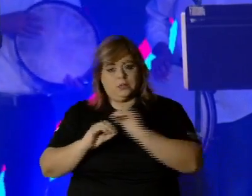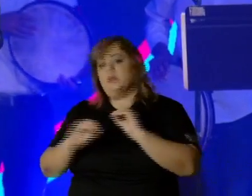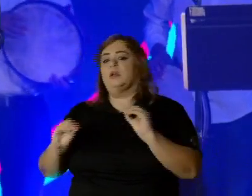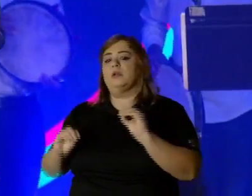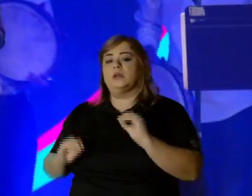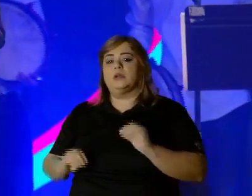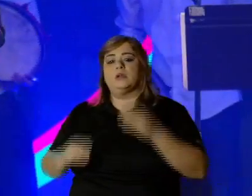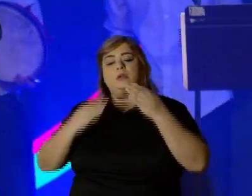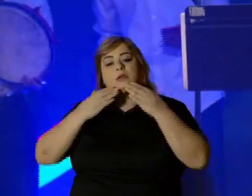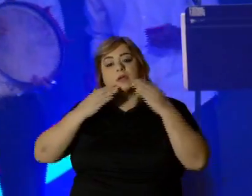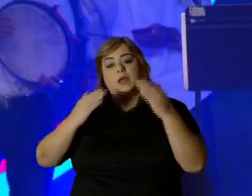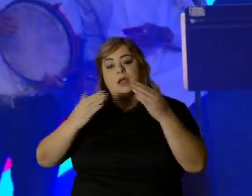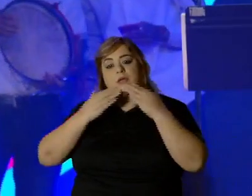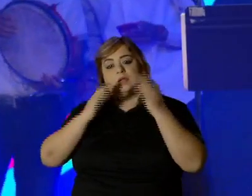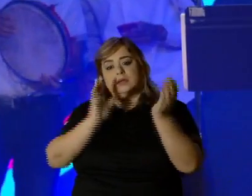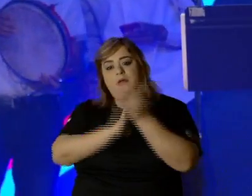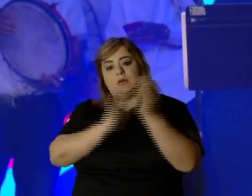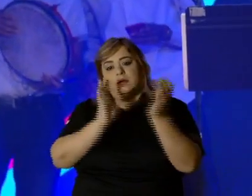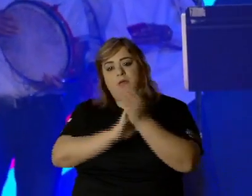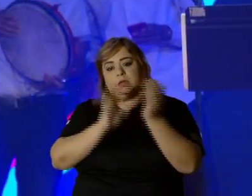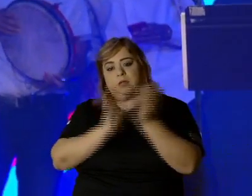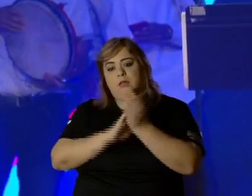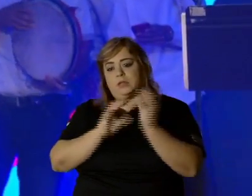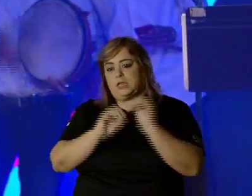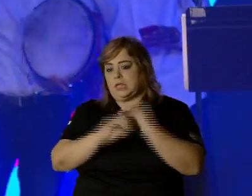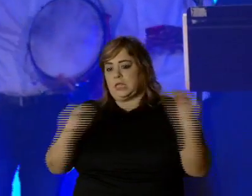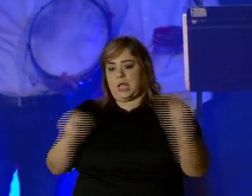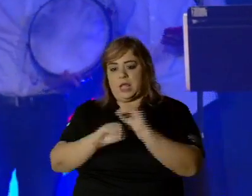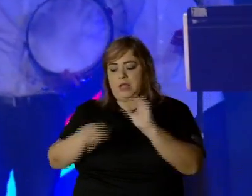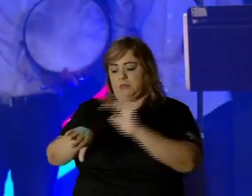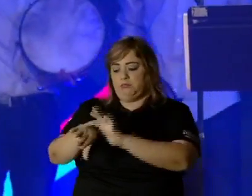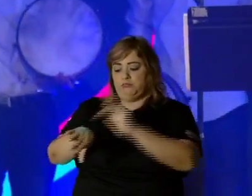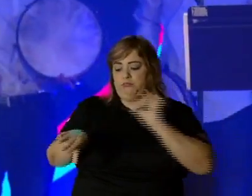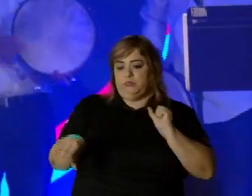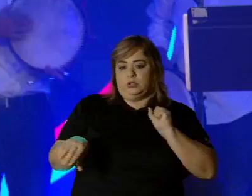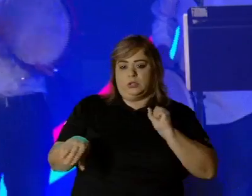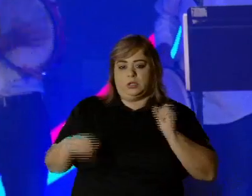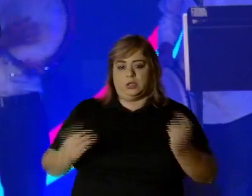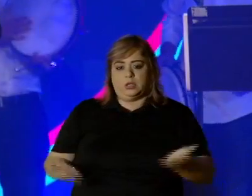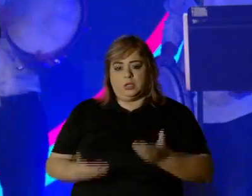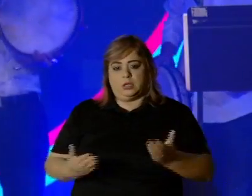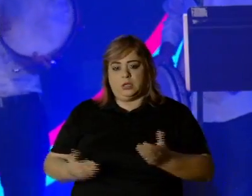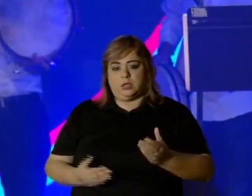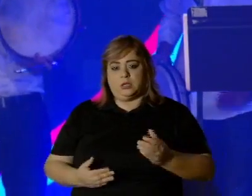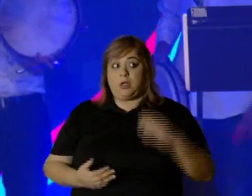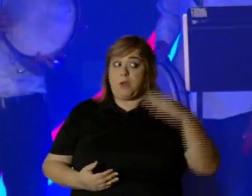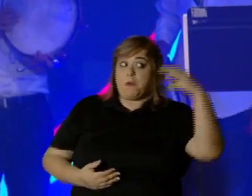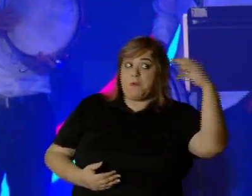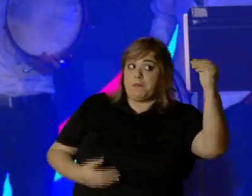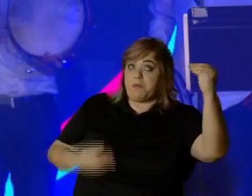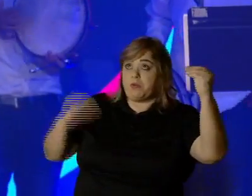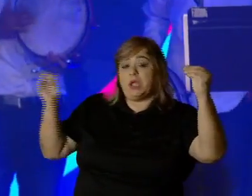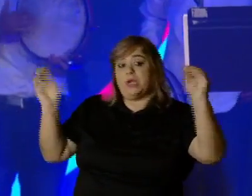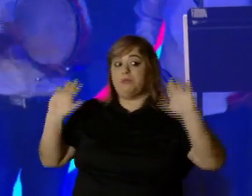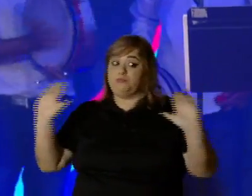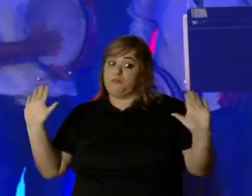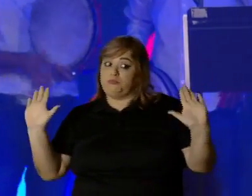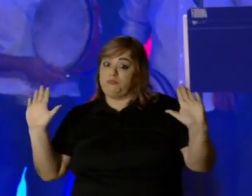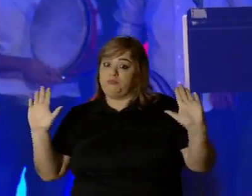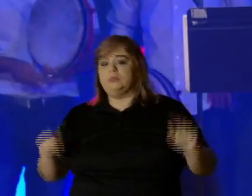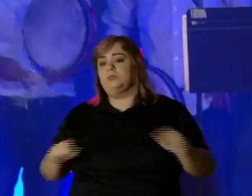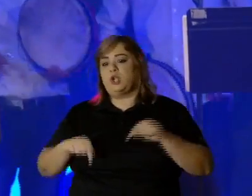Pues muchas gracias. Denle un aplauso al Señor, ni se le va a pegar. Aquí no. Si se le pega allá, pues se queda allá un tiempo, ¿sabes? Gloria a